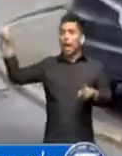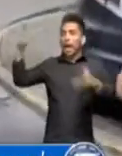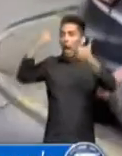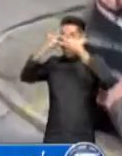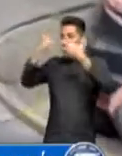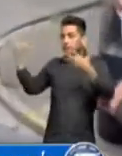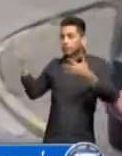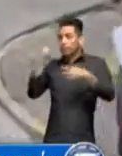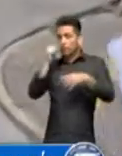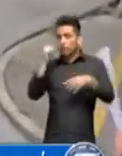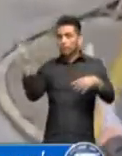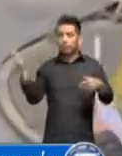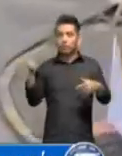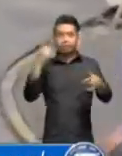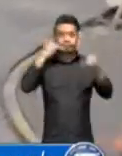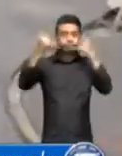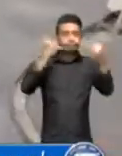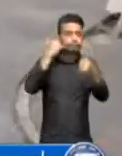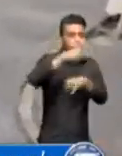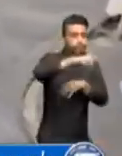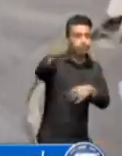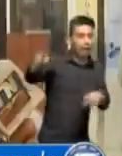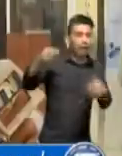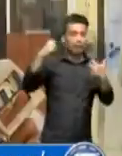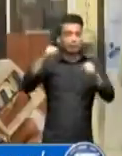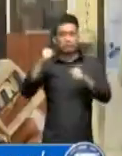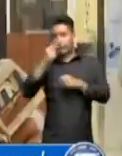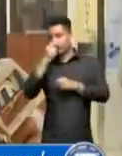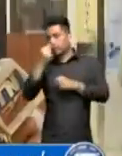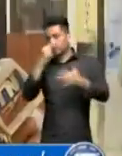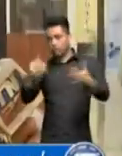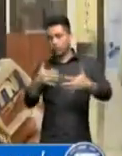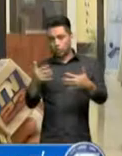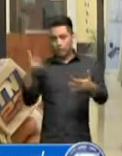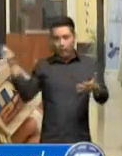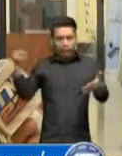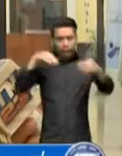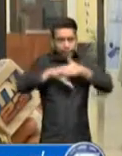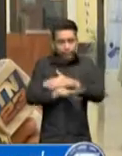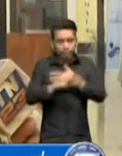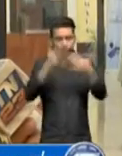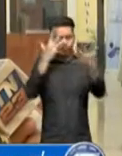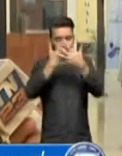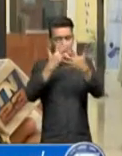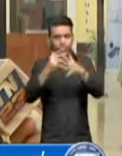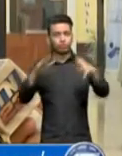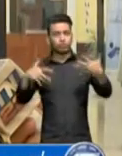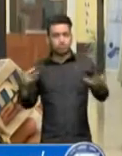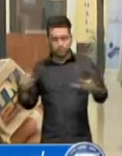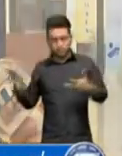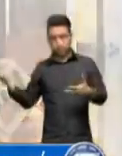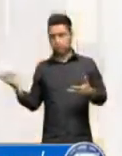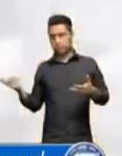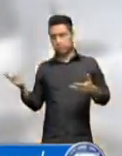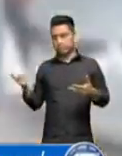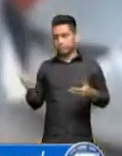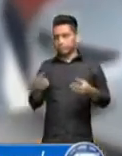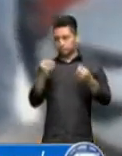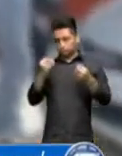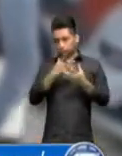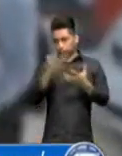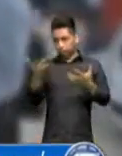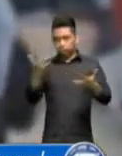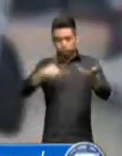están sindicados de los delitos de asesinato, conspiración para asesinato, asociación ilícita y obstrucción extorsiva de tránsito. La